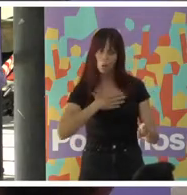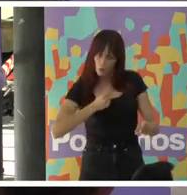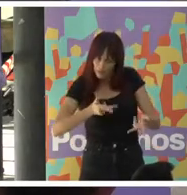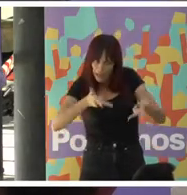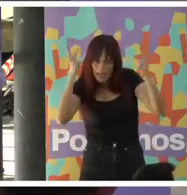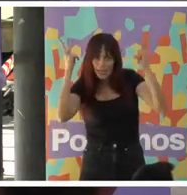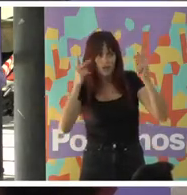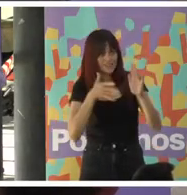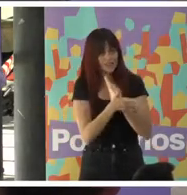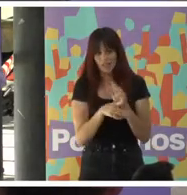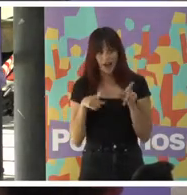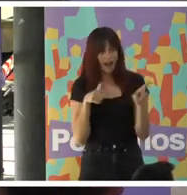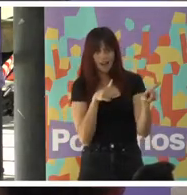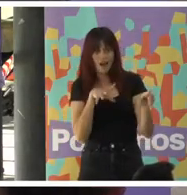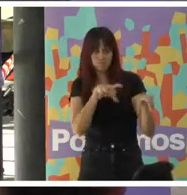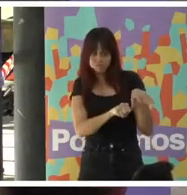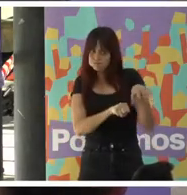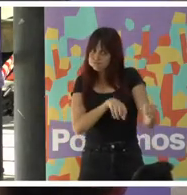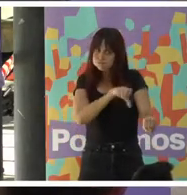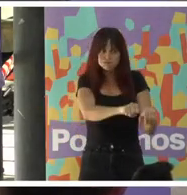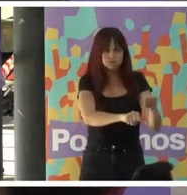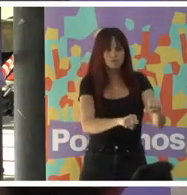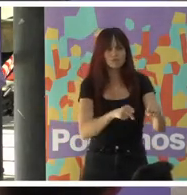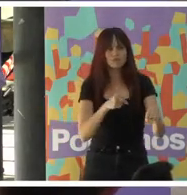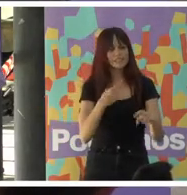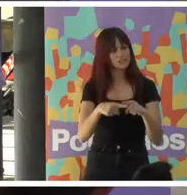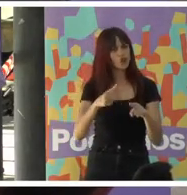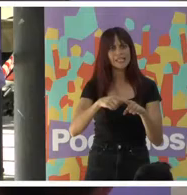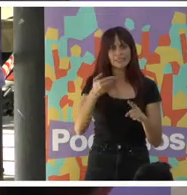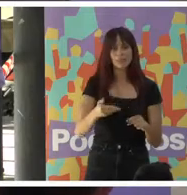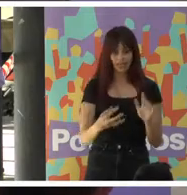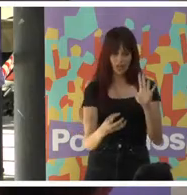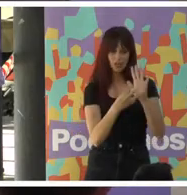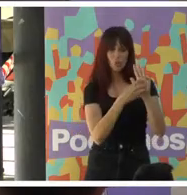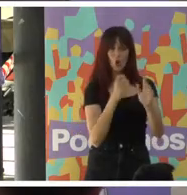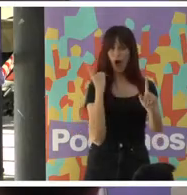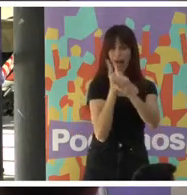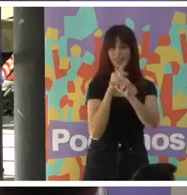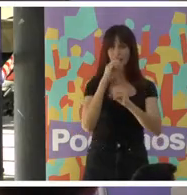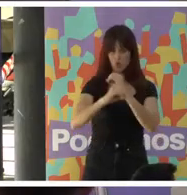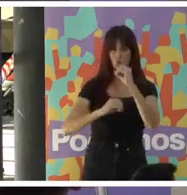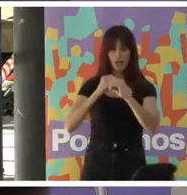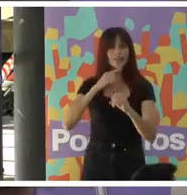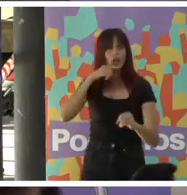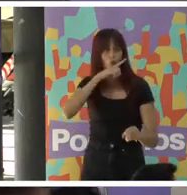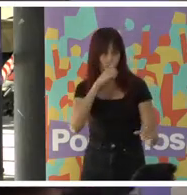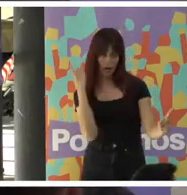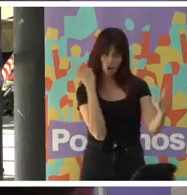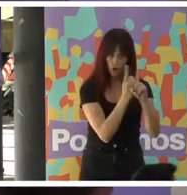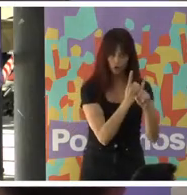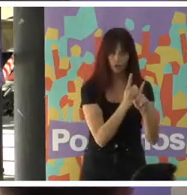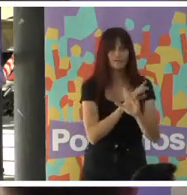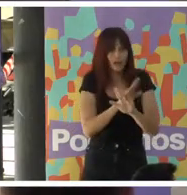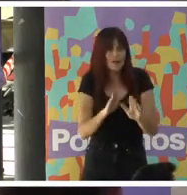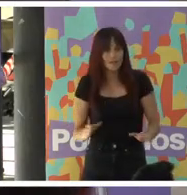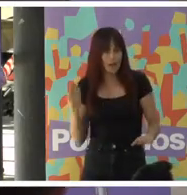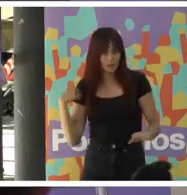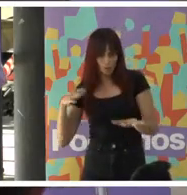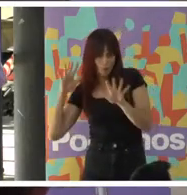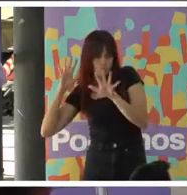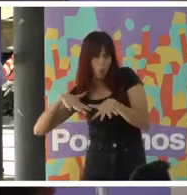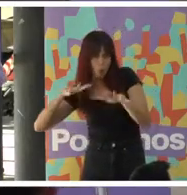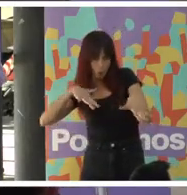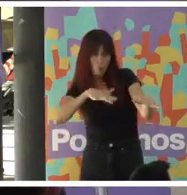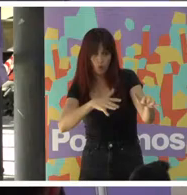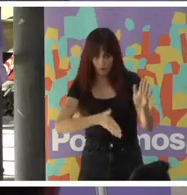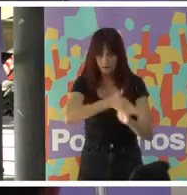al punto de que están atacando elementos tan preocupantes como el escudo antinuclear de Rusia. Acabarán mandando tropas